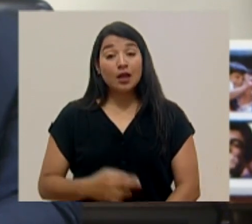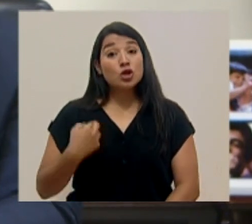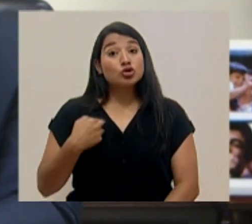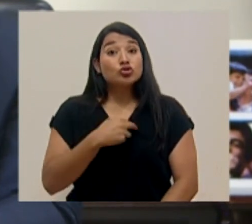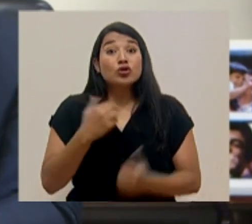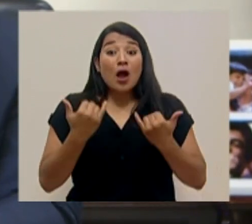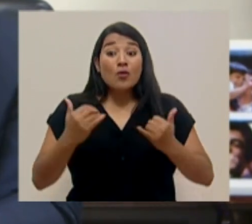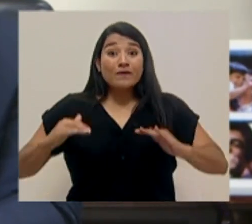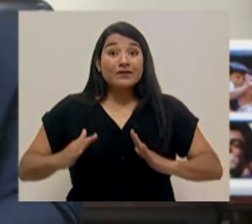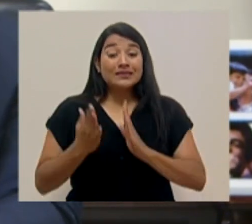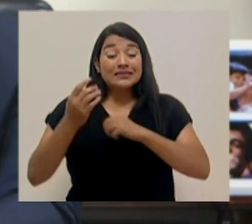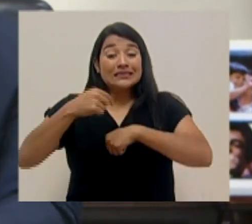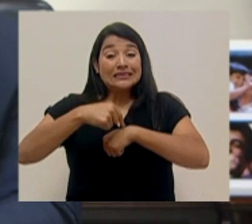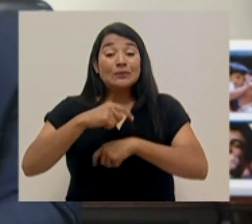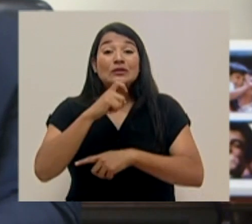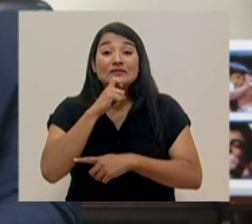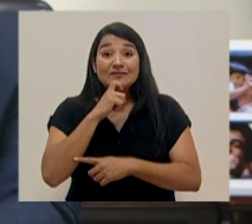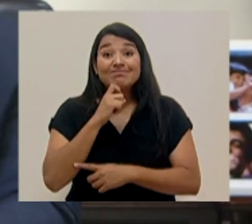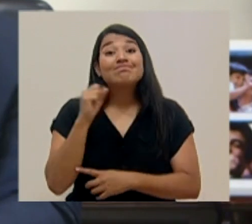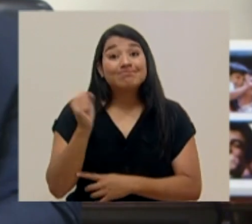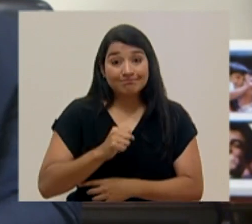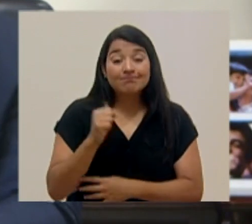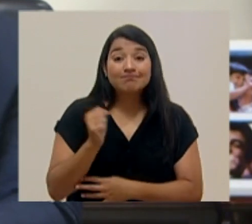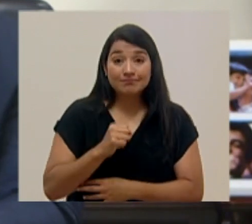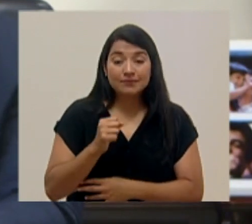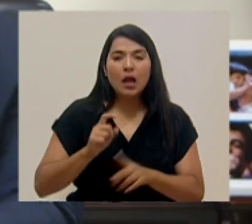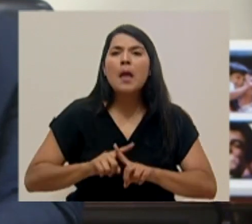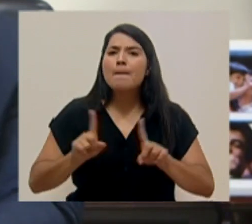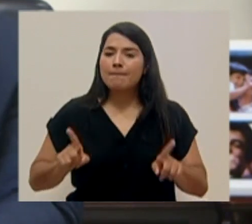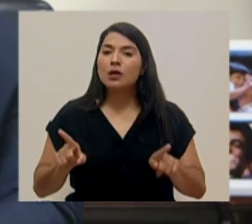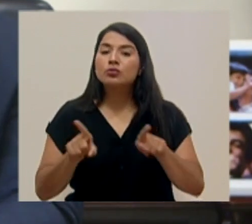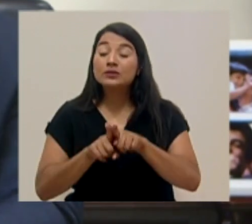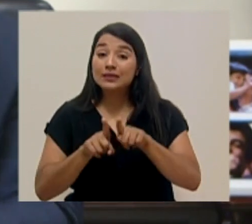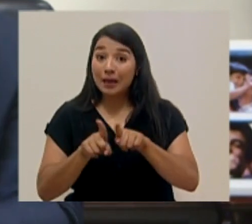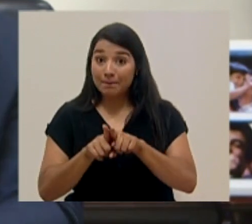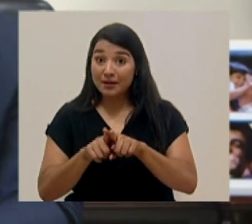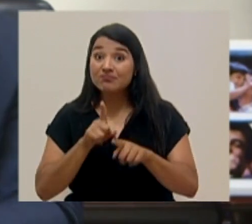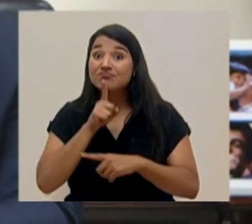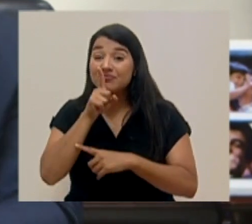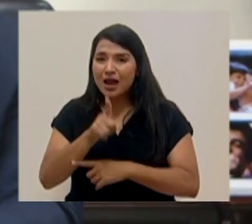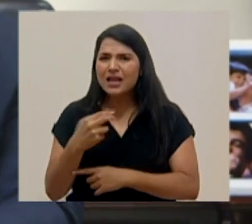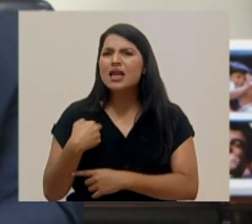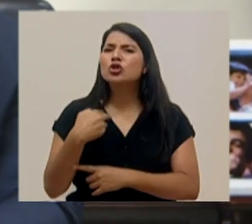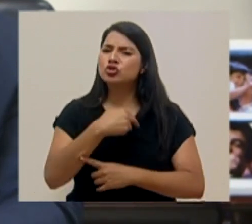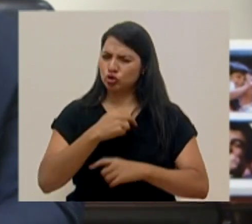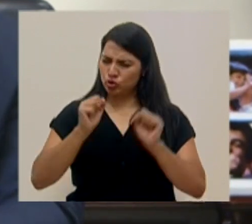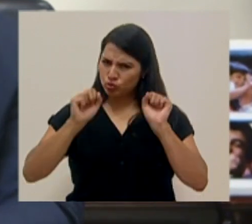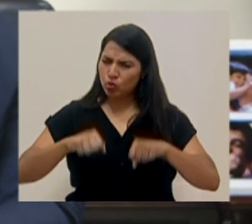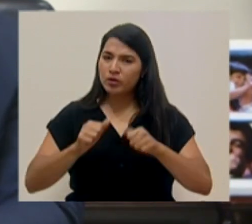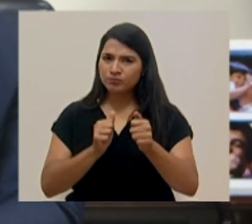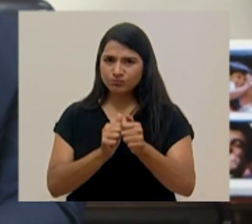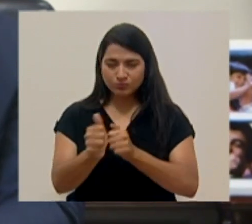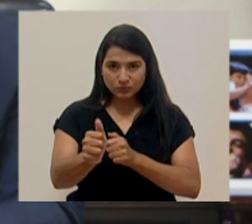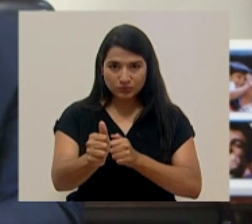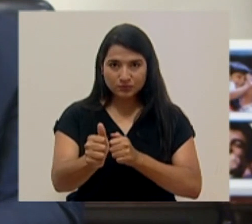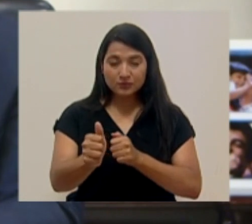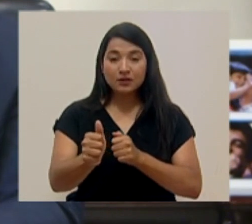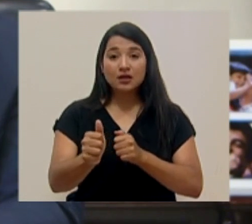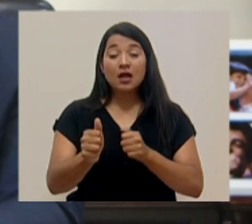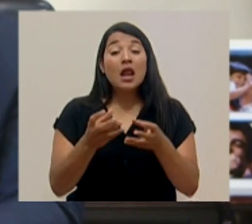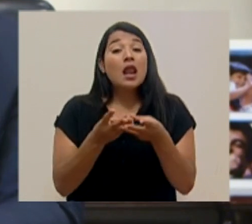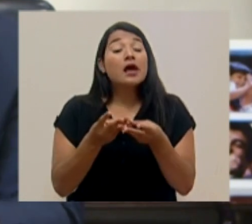Vivimos tiempos difíciles, sí, pero también es cierto que vamos a salir adelante.